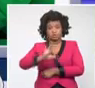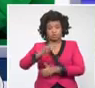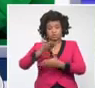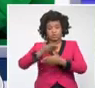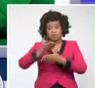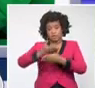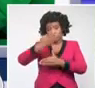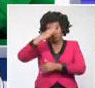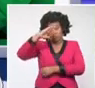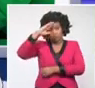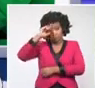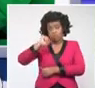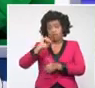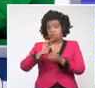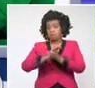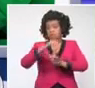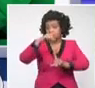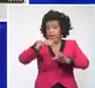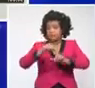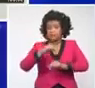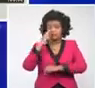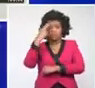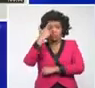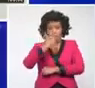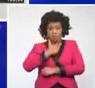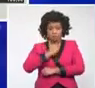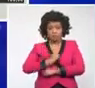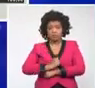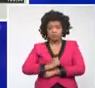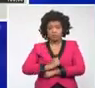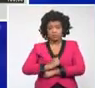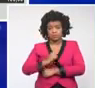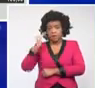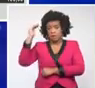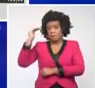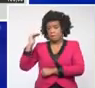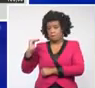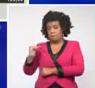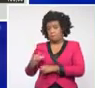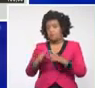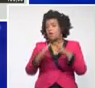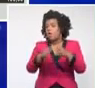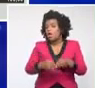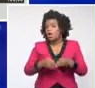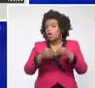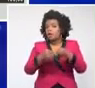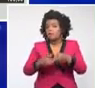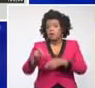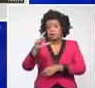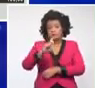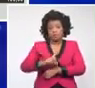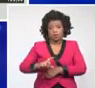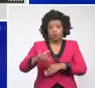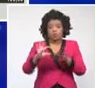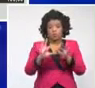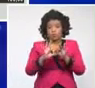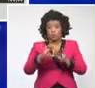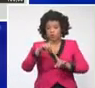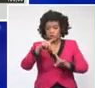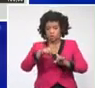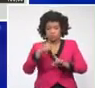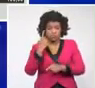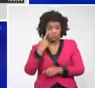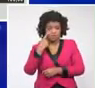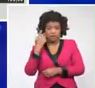Cuba, Matanzas, Ciego de Ávila, Granma, Camagüey, Guantánamo. Ahí ustedes pueden ver